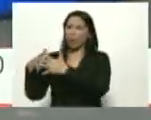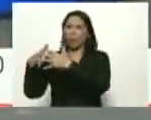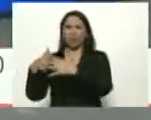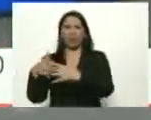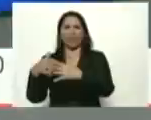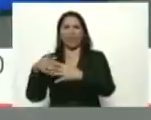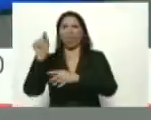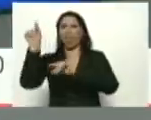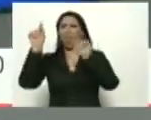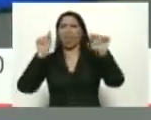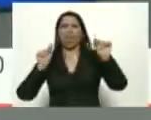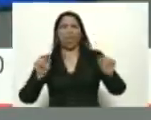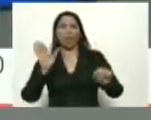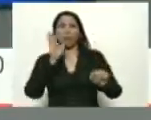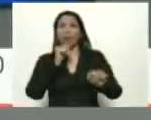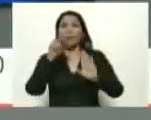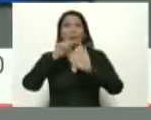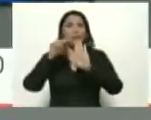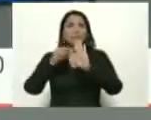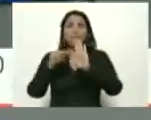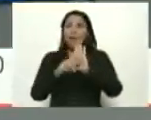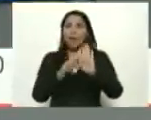Bueno, porque ellos no tienen el nivel de orden.